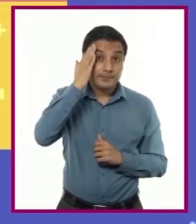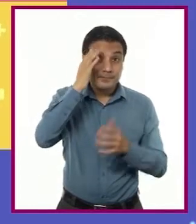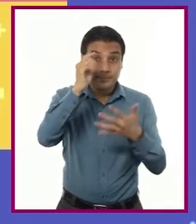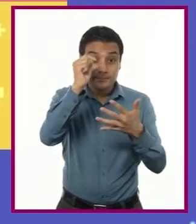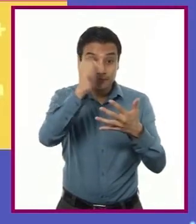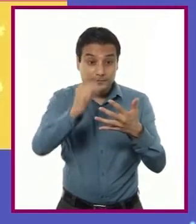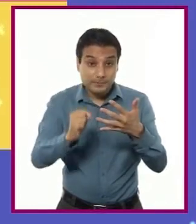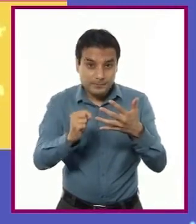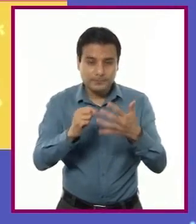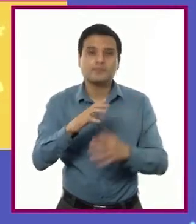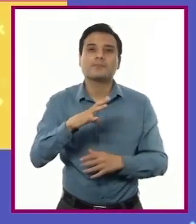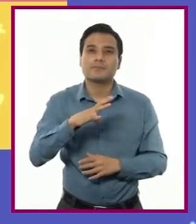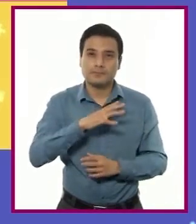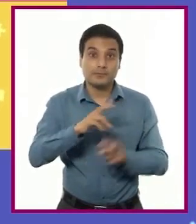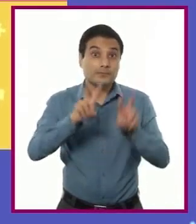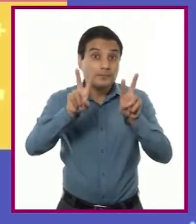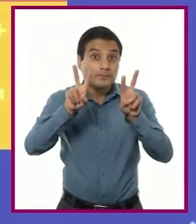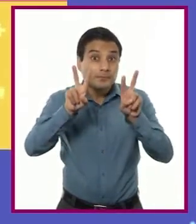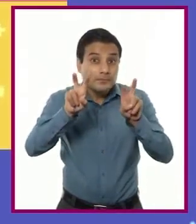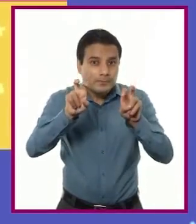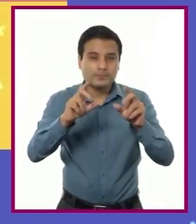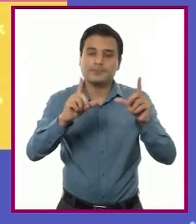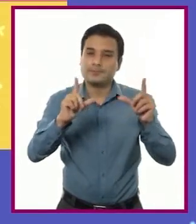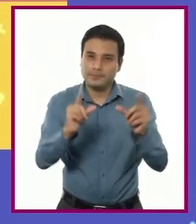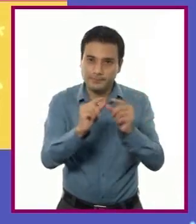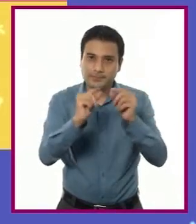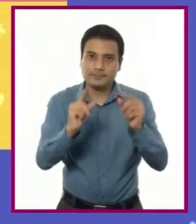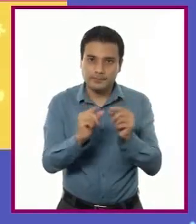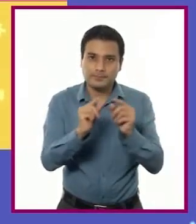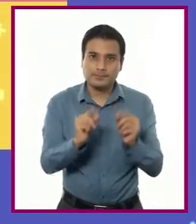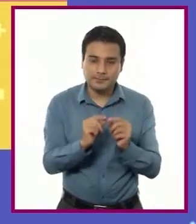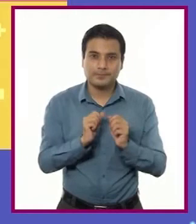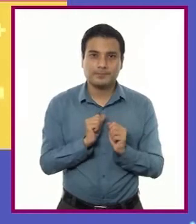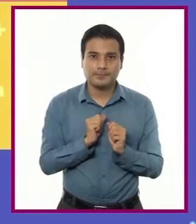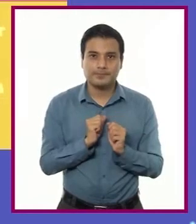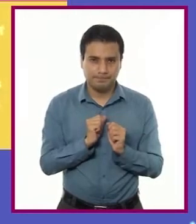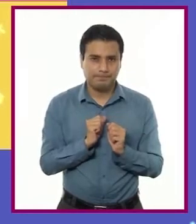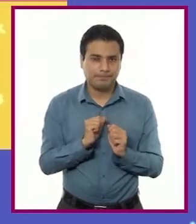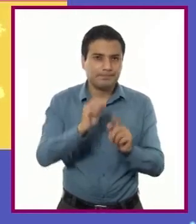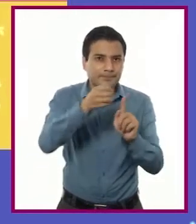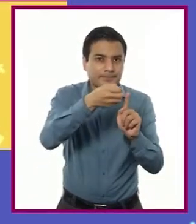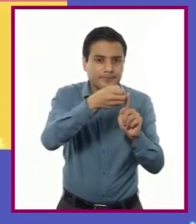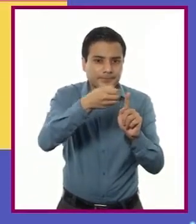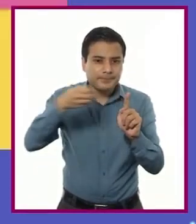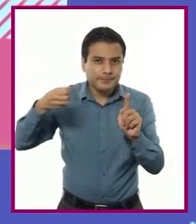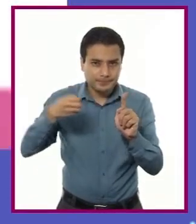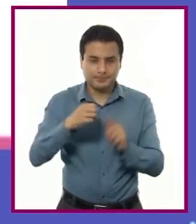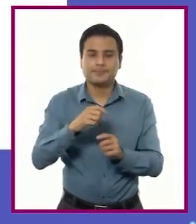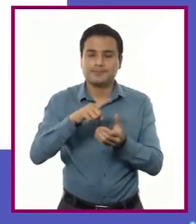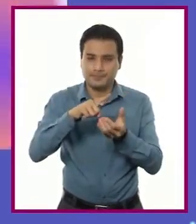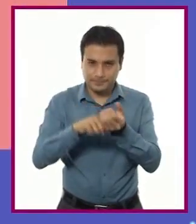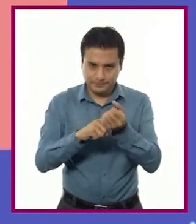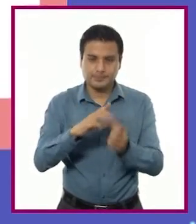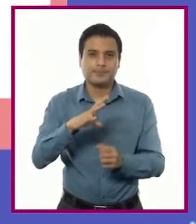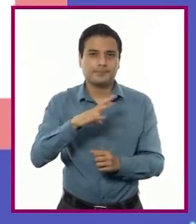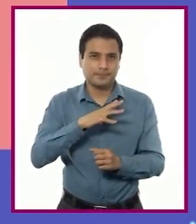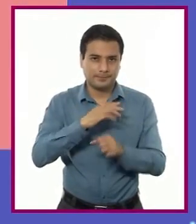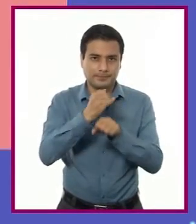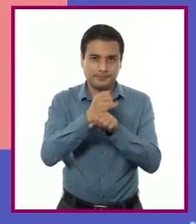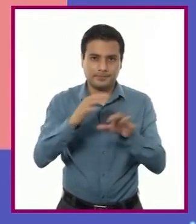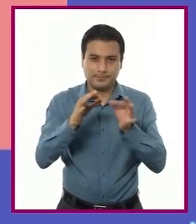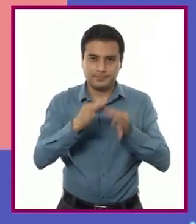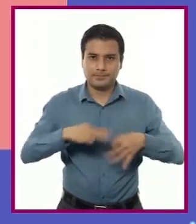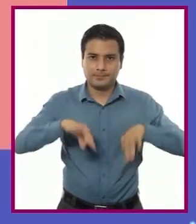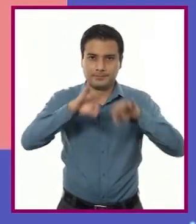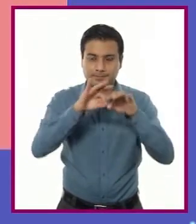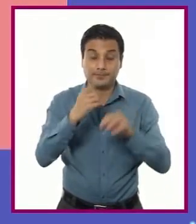la información de un tema y suelen estar en una o en pocas oraciones. Hay que tener en